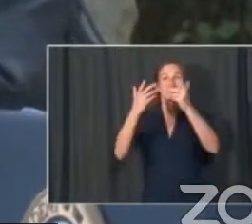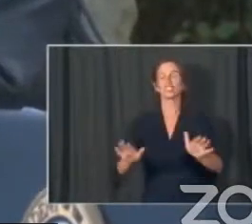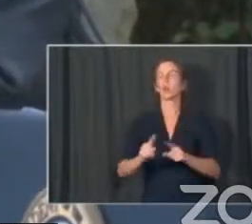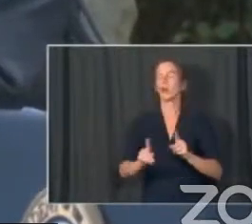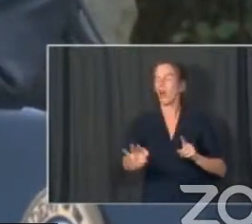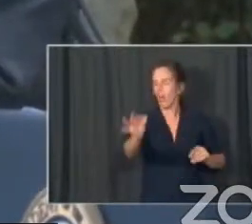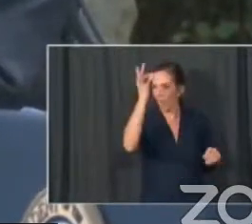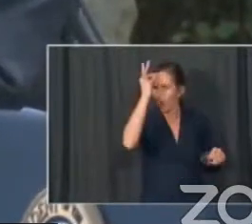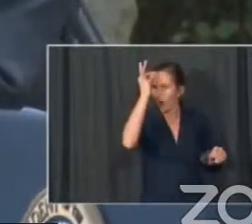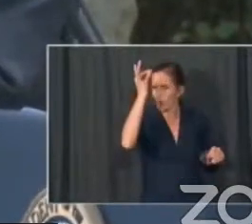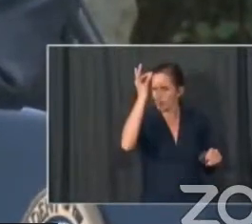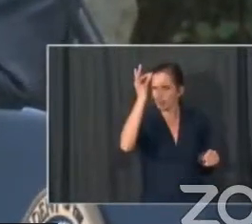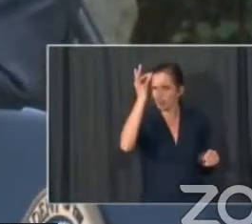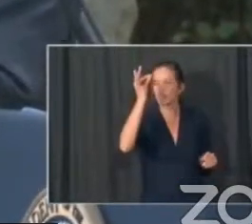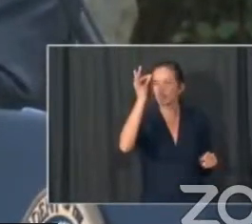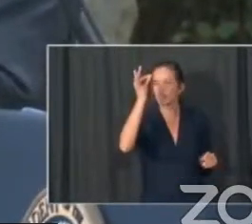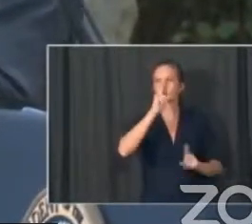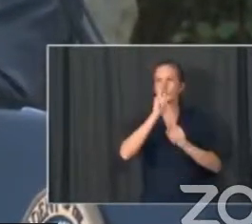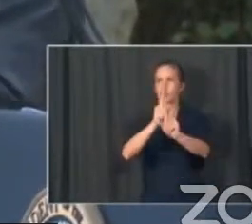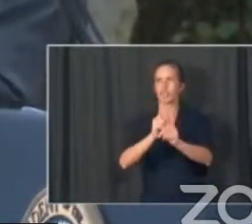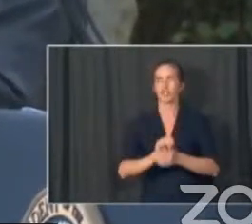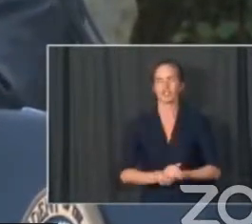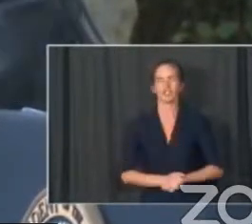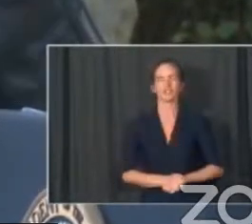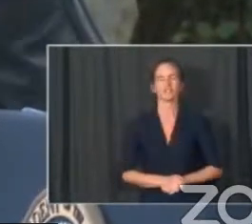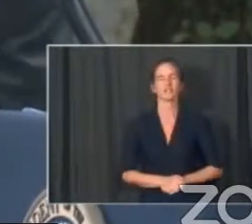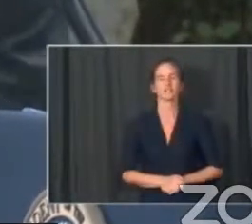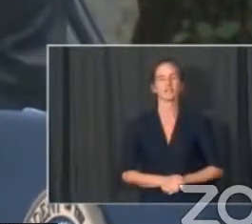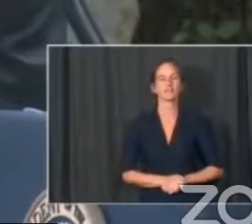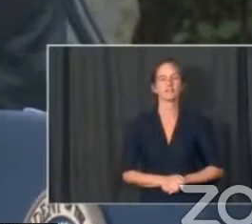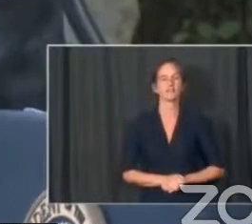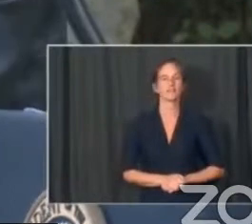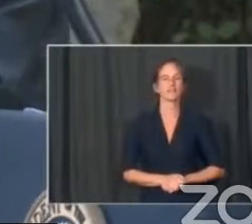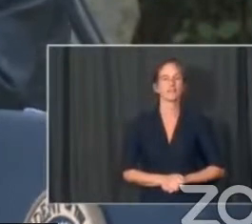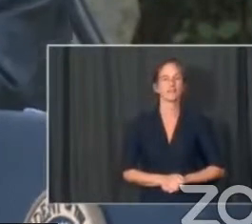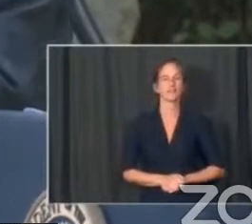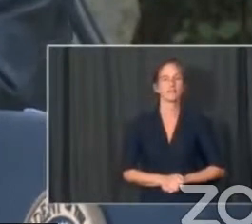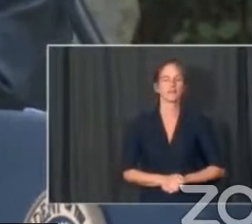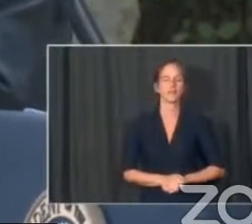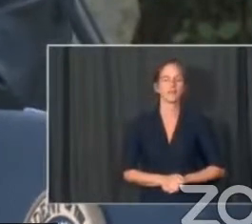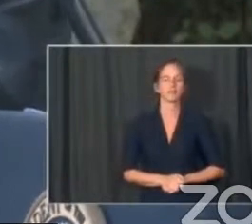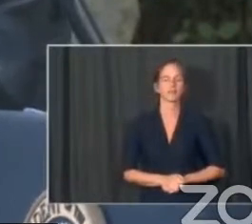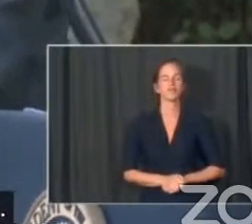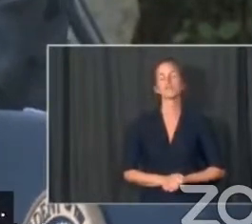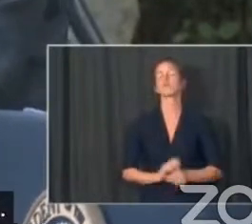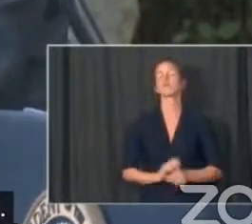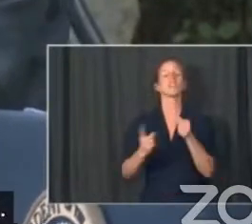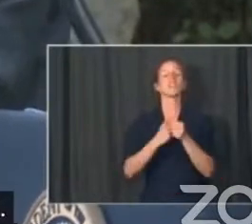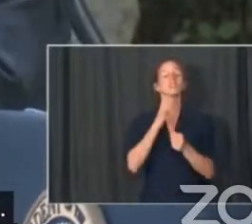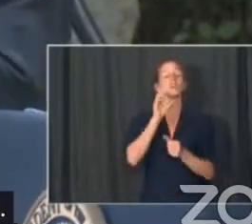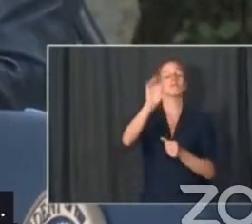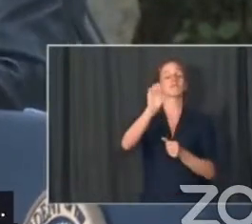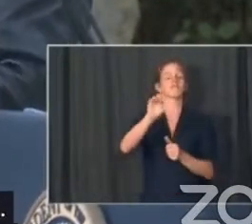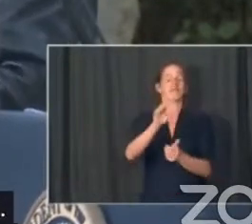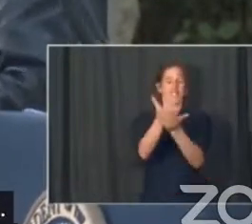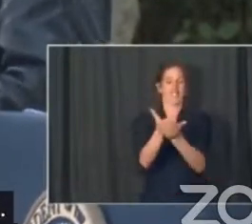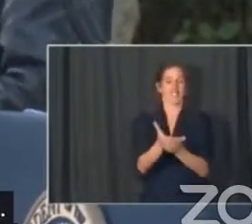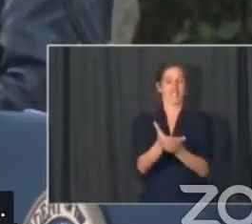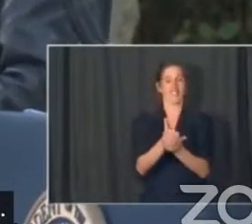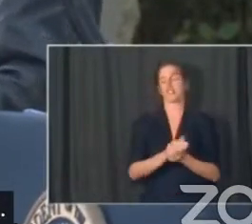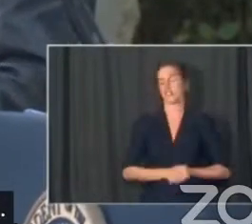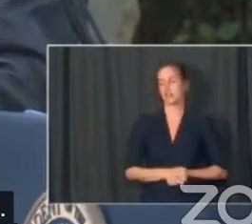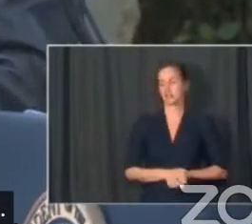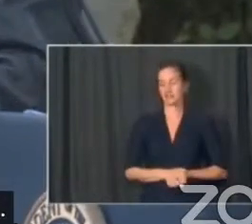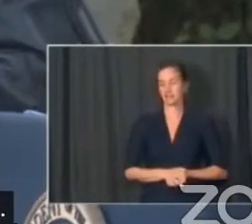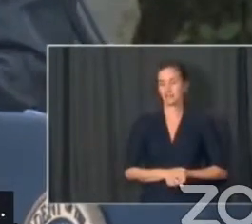close to podemos the objective. y Let me todavía share with you estamos some trabajando. facts. If I look at the Estamos vaccine cerca del side,